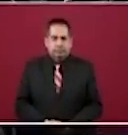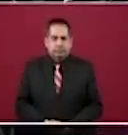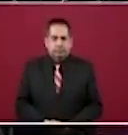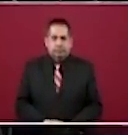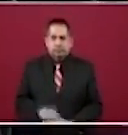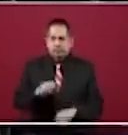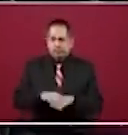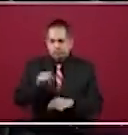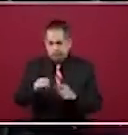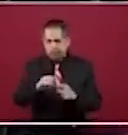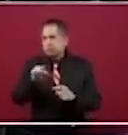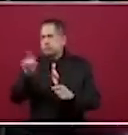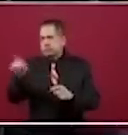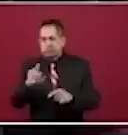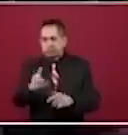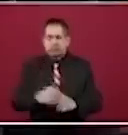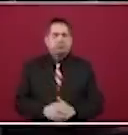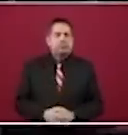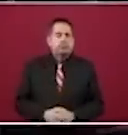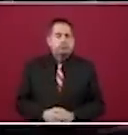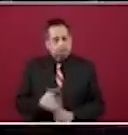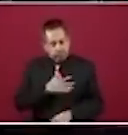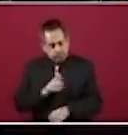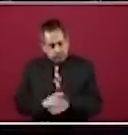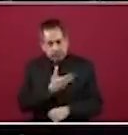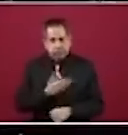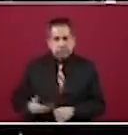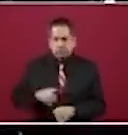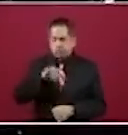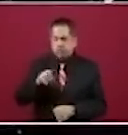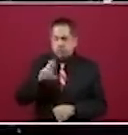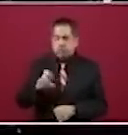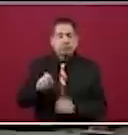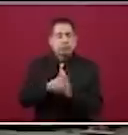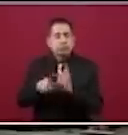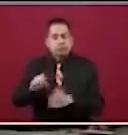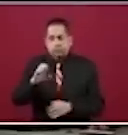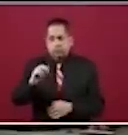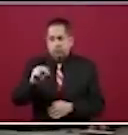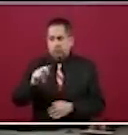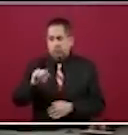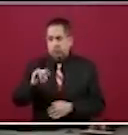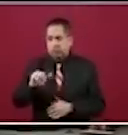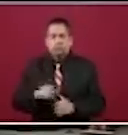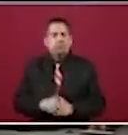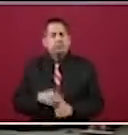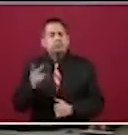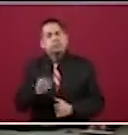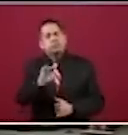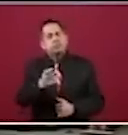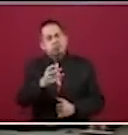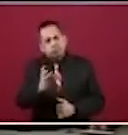Otro más aquí y nos vamos. Buenos días, presidente. Jorge Monroy, del periódico El Economista. Presidente, preguntarle, ha